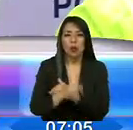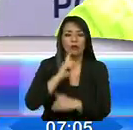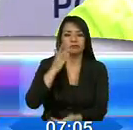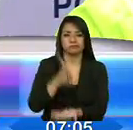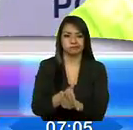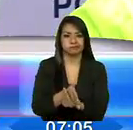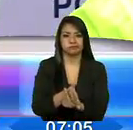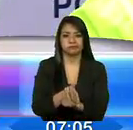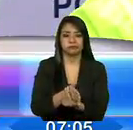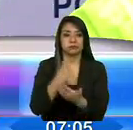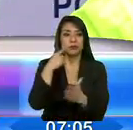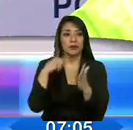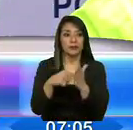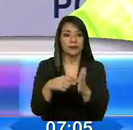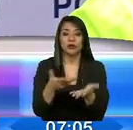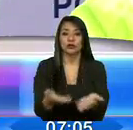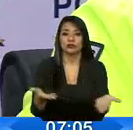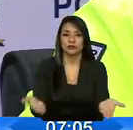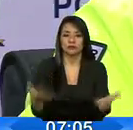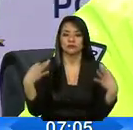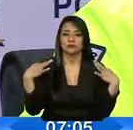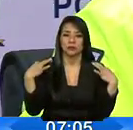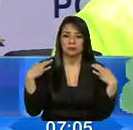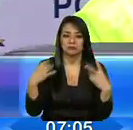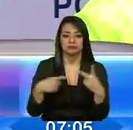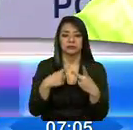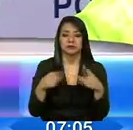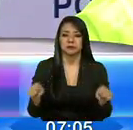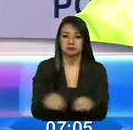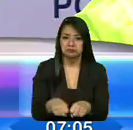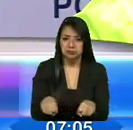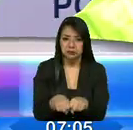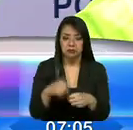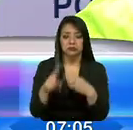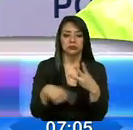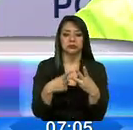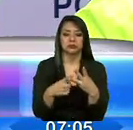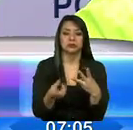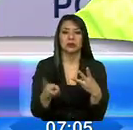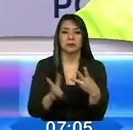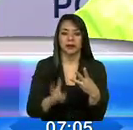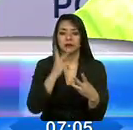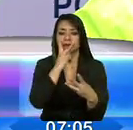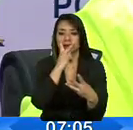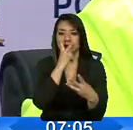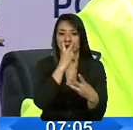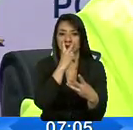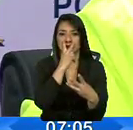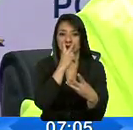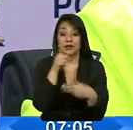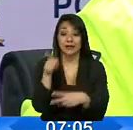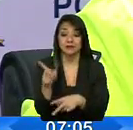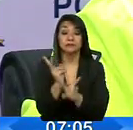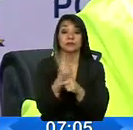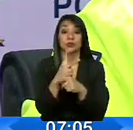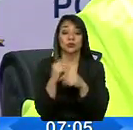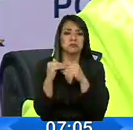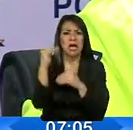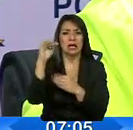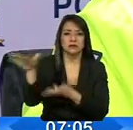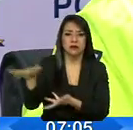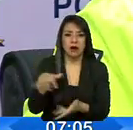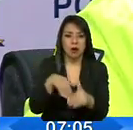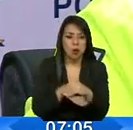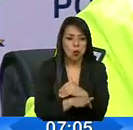tema de artículos textiles, zapatos y lo que es cigarrillos, que esos son los productos que hemos